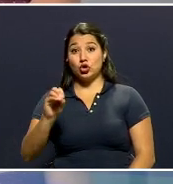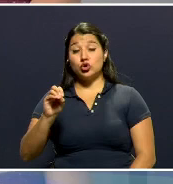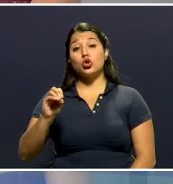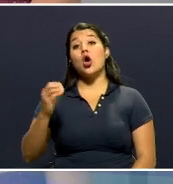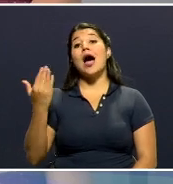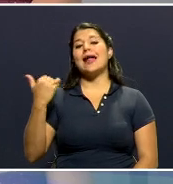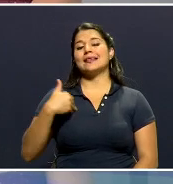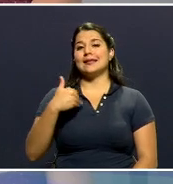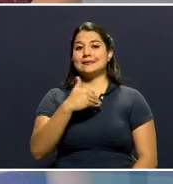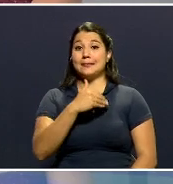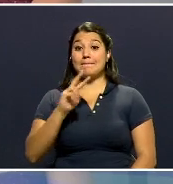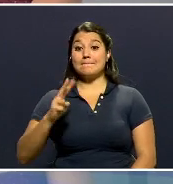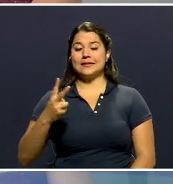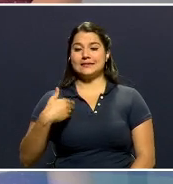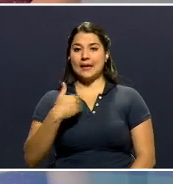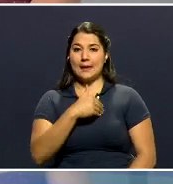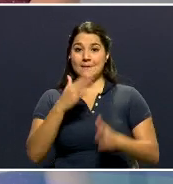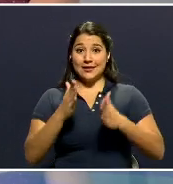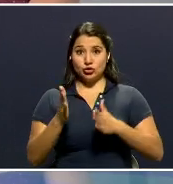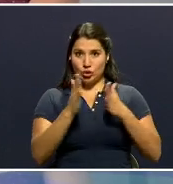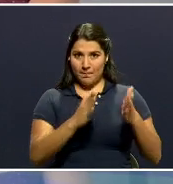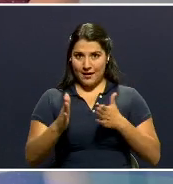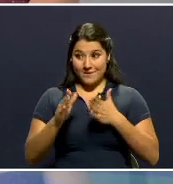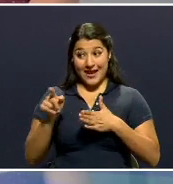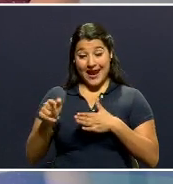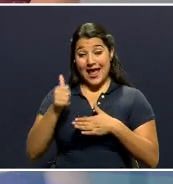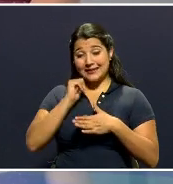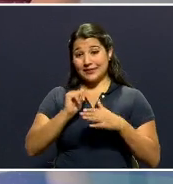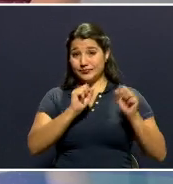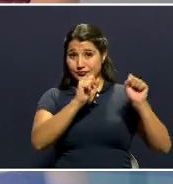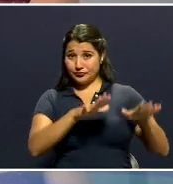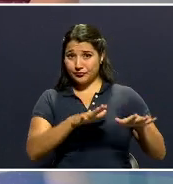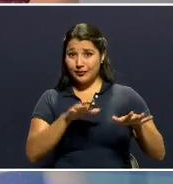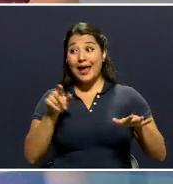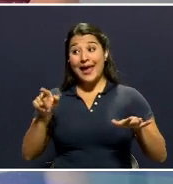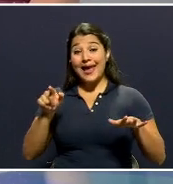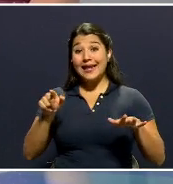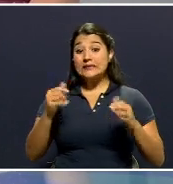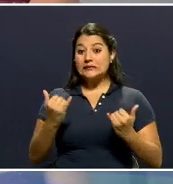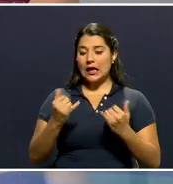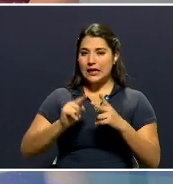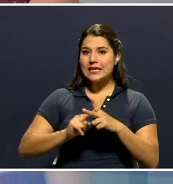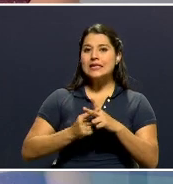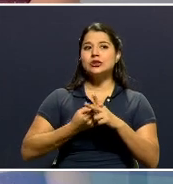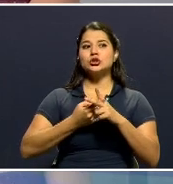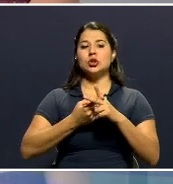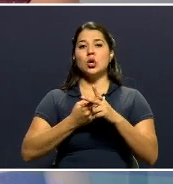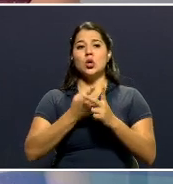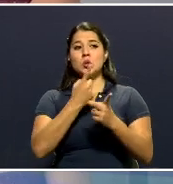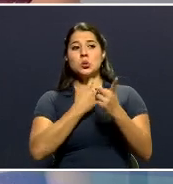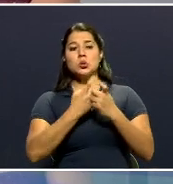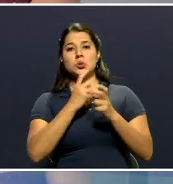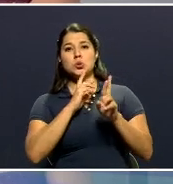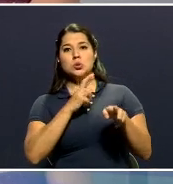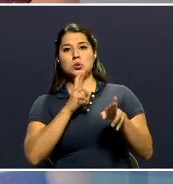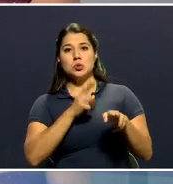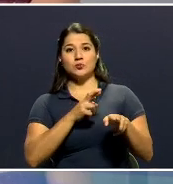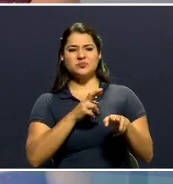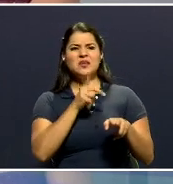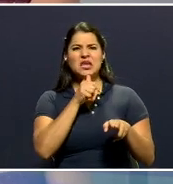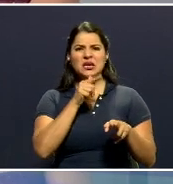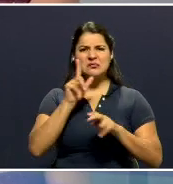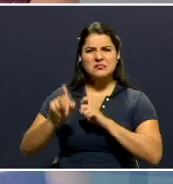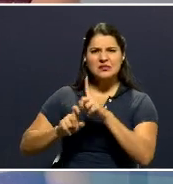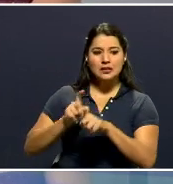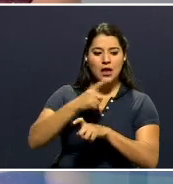renunció ayer a su cargo. Ya él estaba iniciando con sus explicaciones ante los diputados en esta comisión que inició